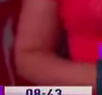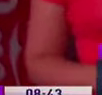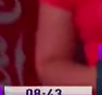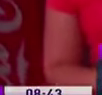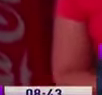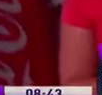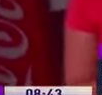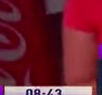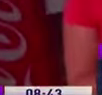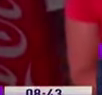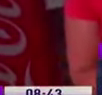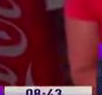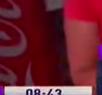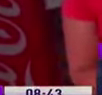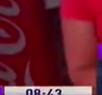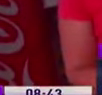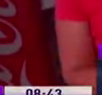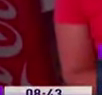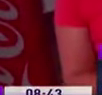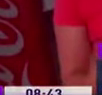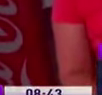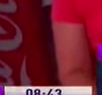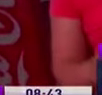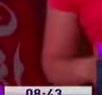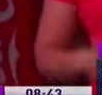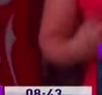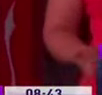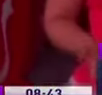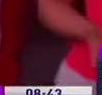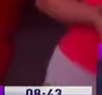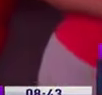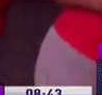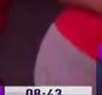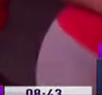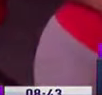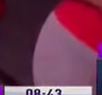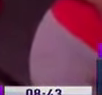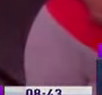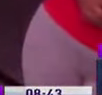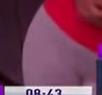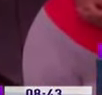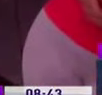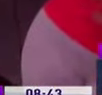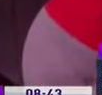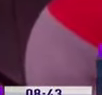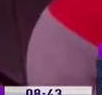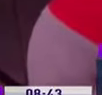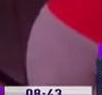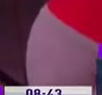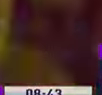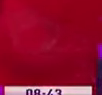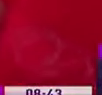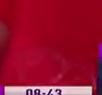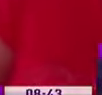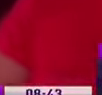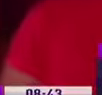hacer? Pues parar y esperar que se ponga en verde. Correcto, maestrita. ¿Qué